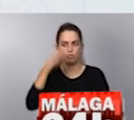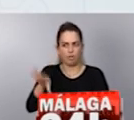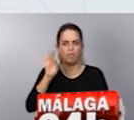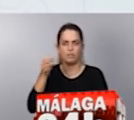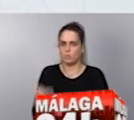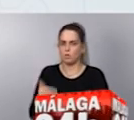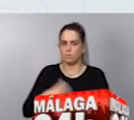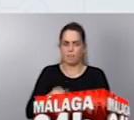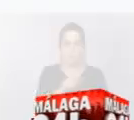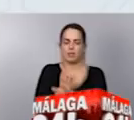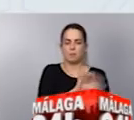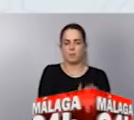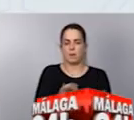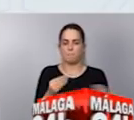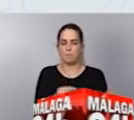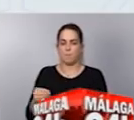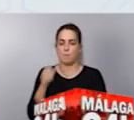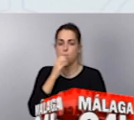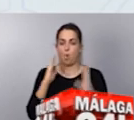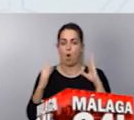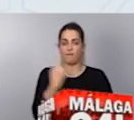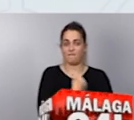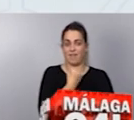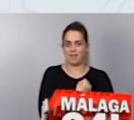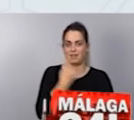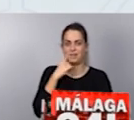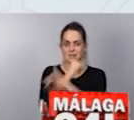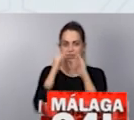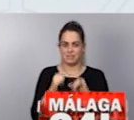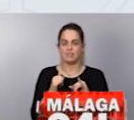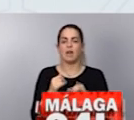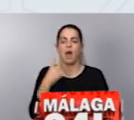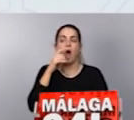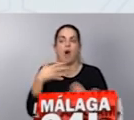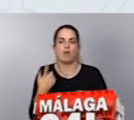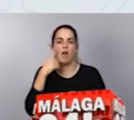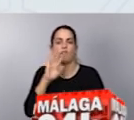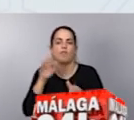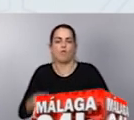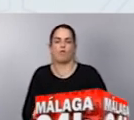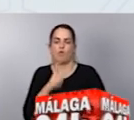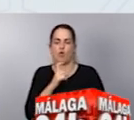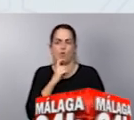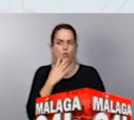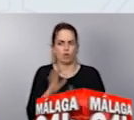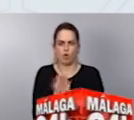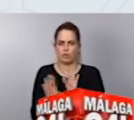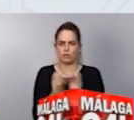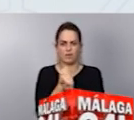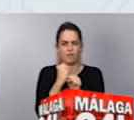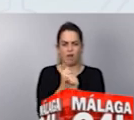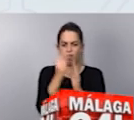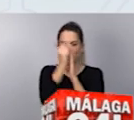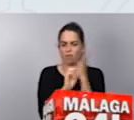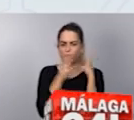muchísimos compatriotas, ¿no? En definitiva, seguimos trabajando y seguimos tomando medidas. Eso es lo que está haciendo el Gobierno de España en ese